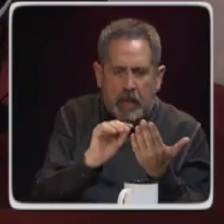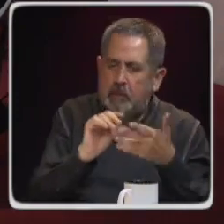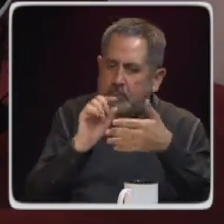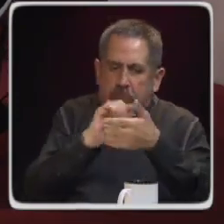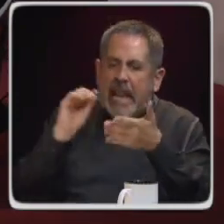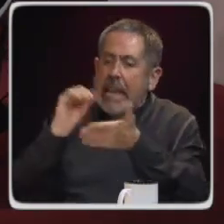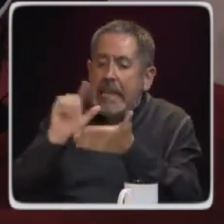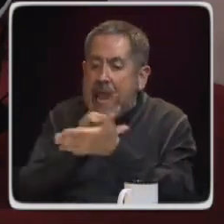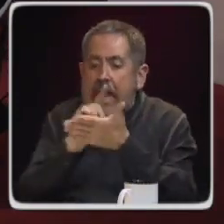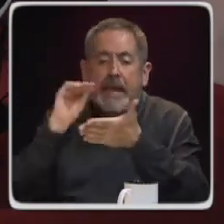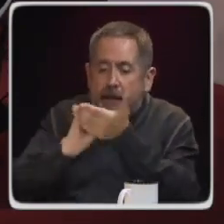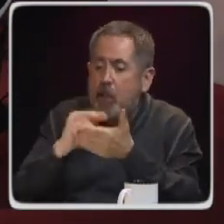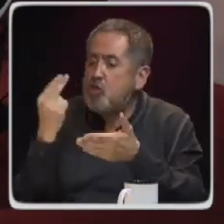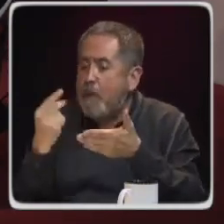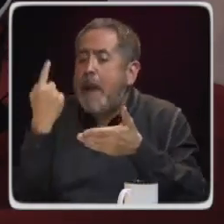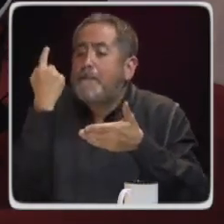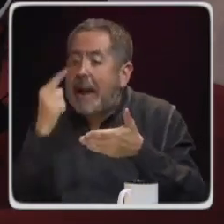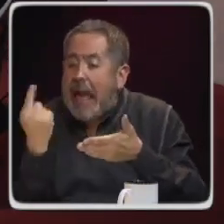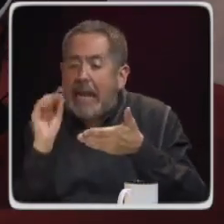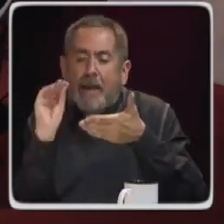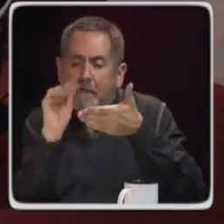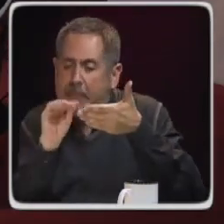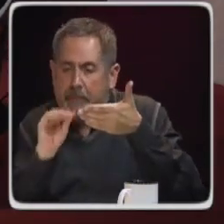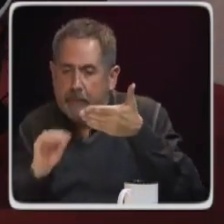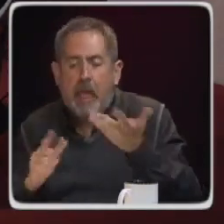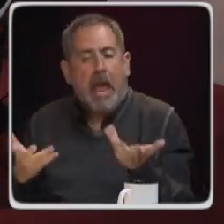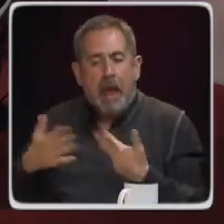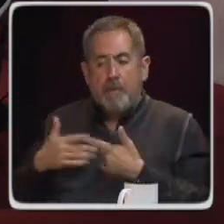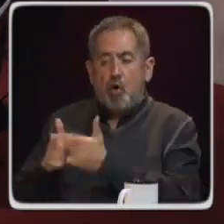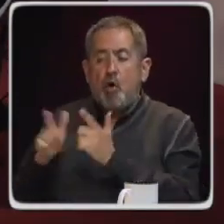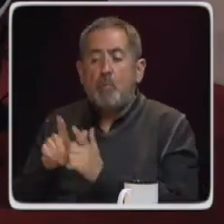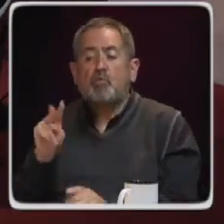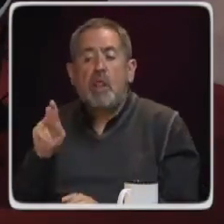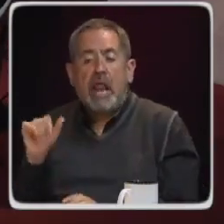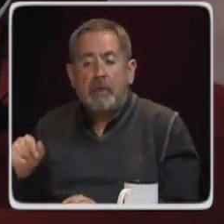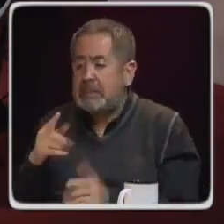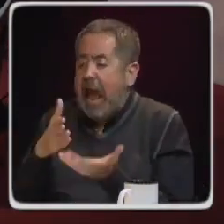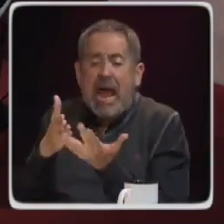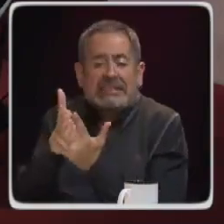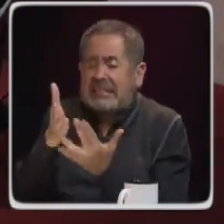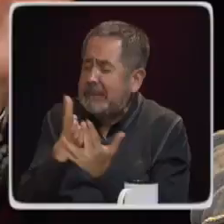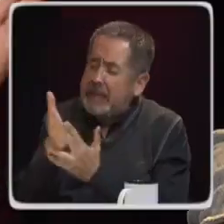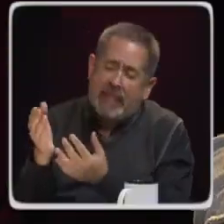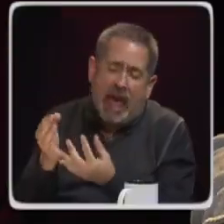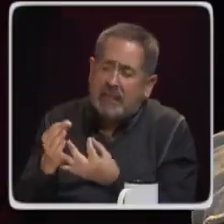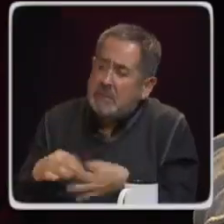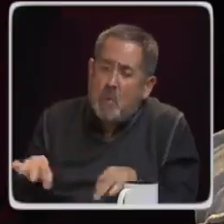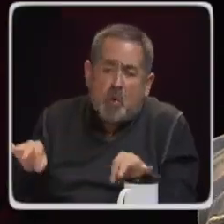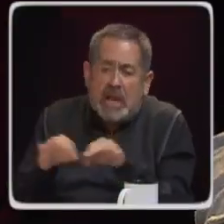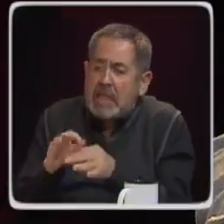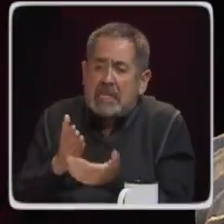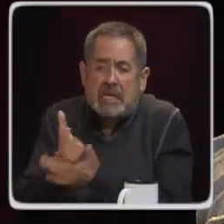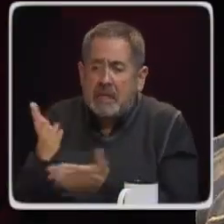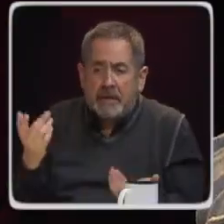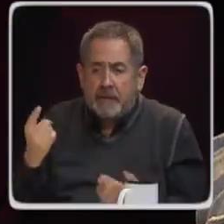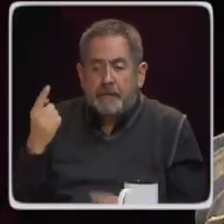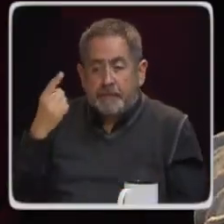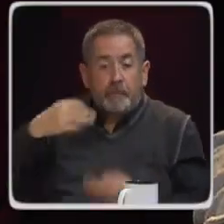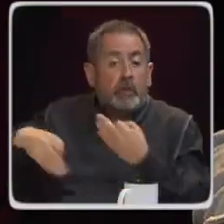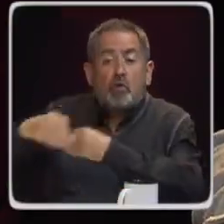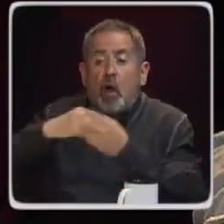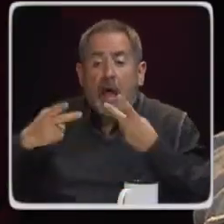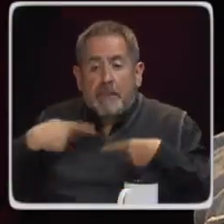está, o ya se atoró el elevador, no sirve, entonces, o la rampa no es la adecuada, la silla de ruedas no puede entrar. Esta